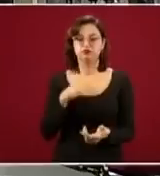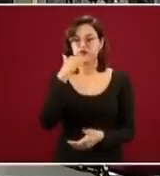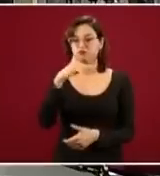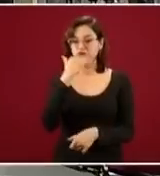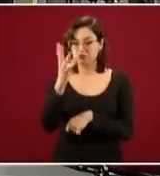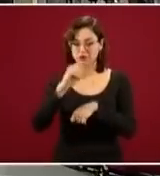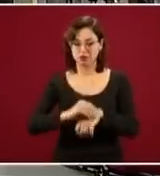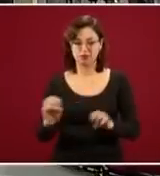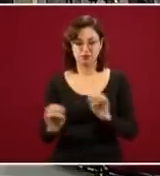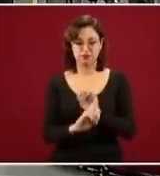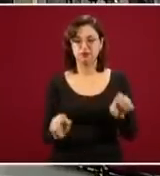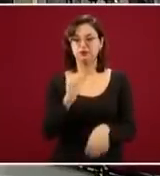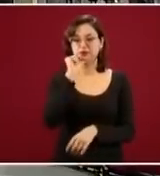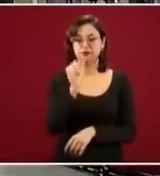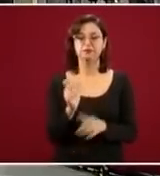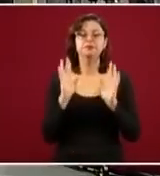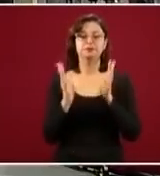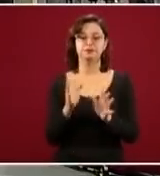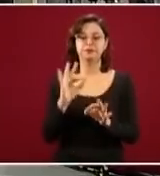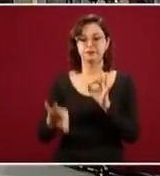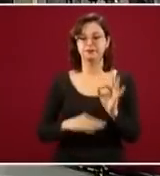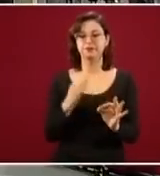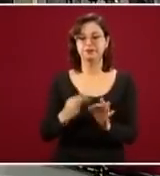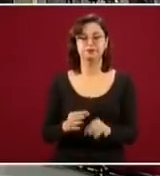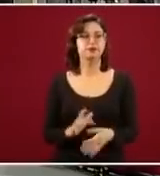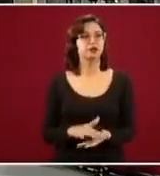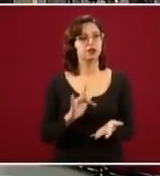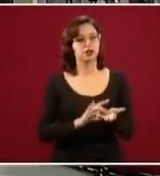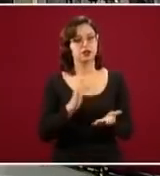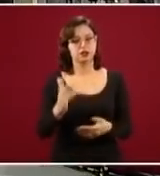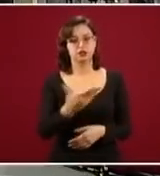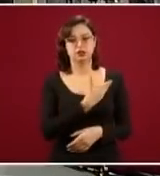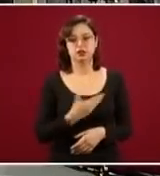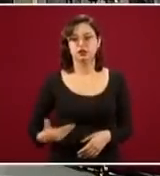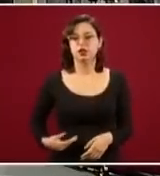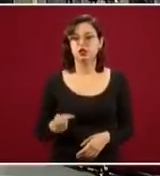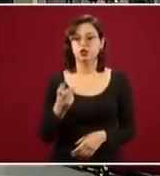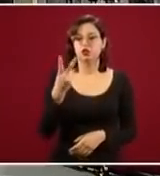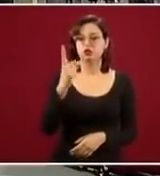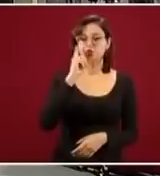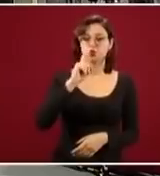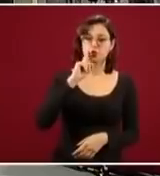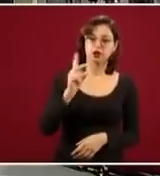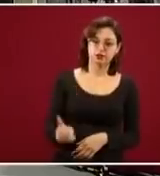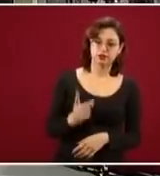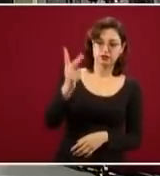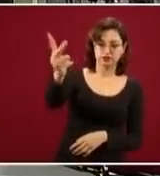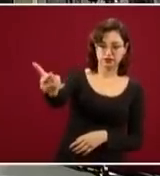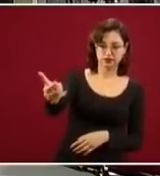corrupción. Ya estamos viendo eso. Gracias, presidente. Sí. Dos mujeres atrás.